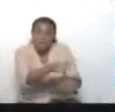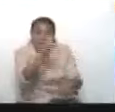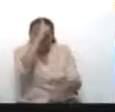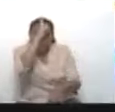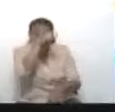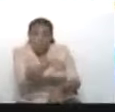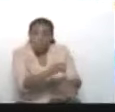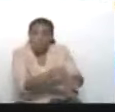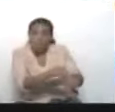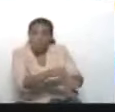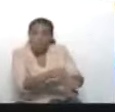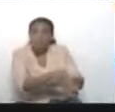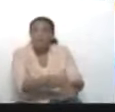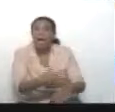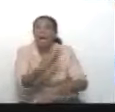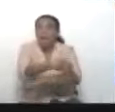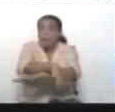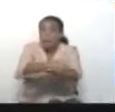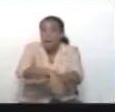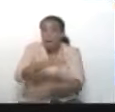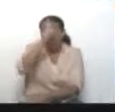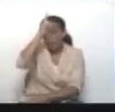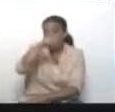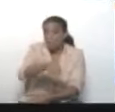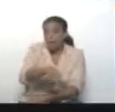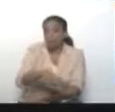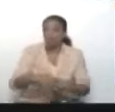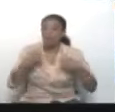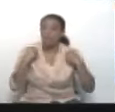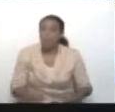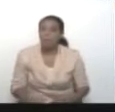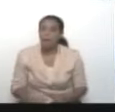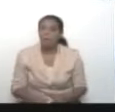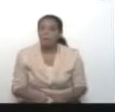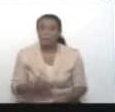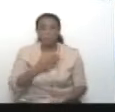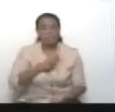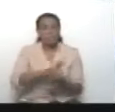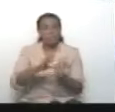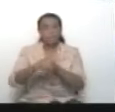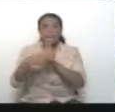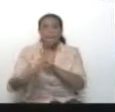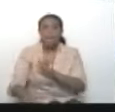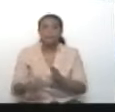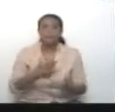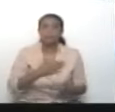pueblo alemán, a la calle, a la batalla por la dignidad de